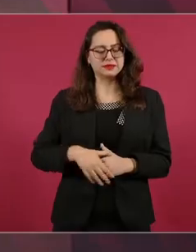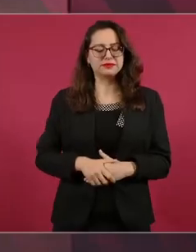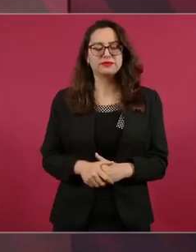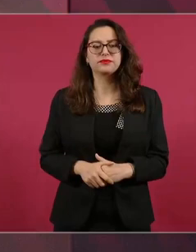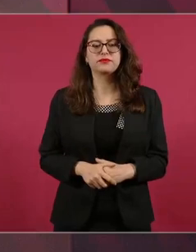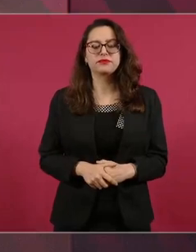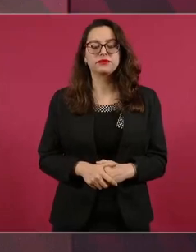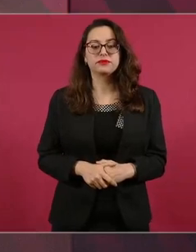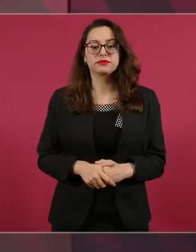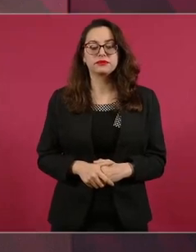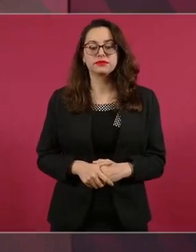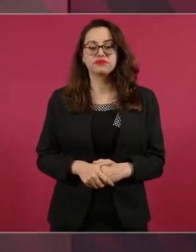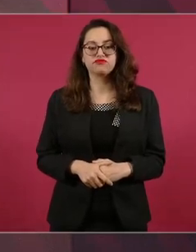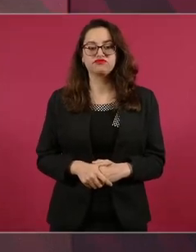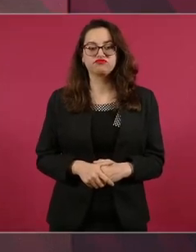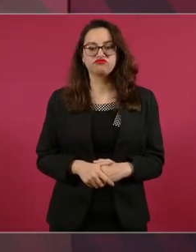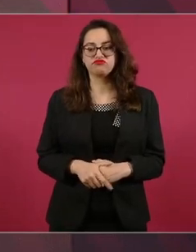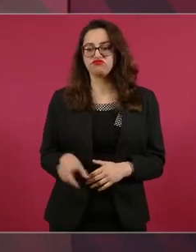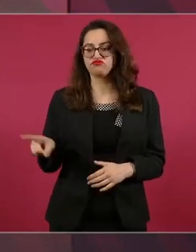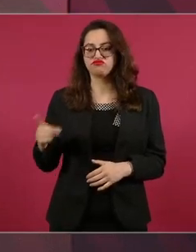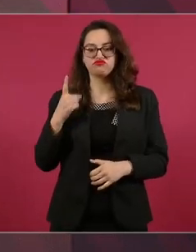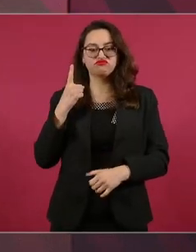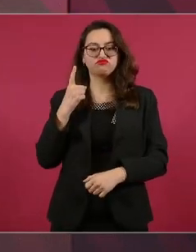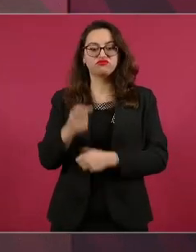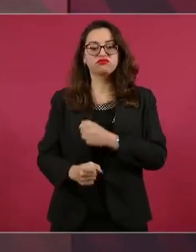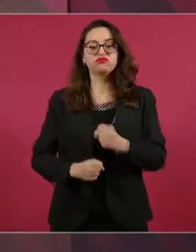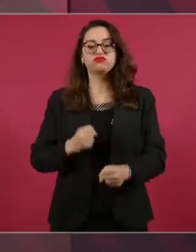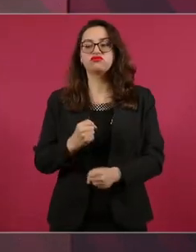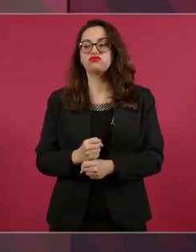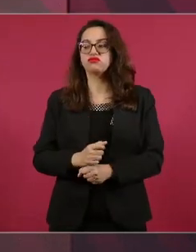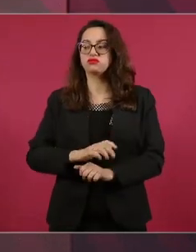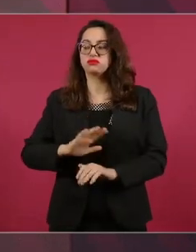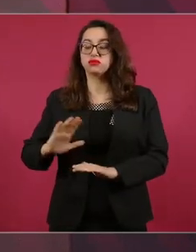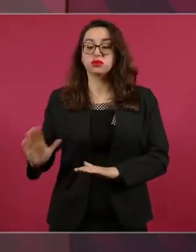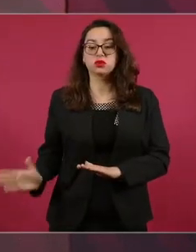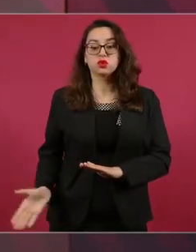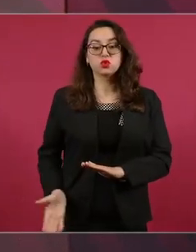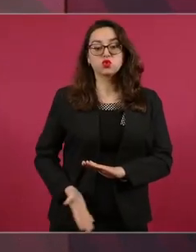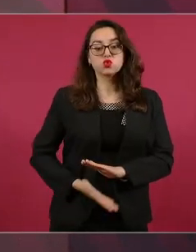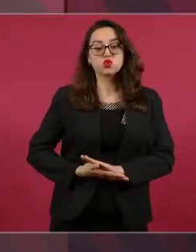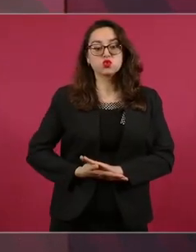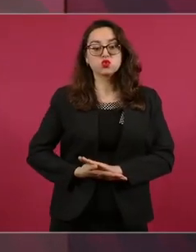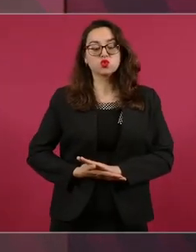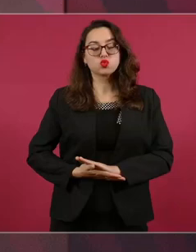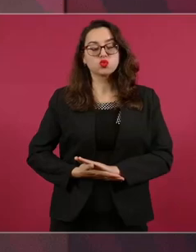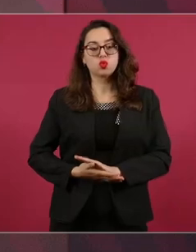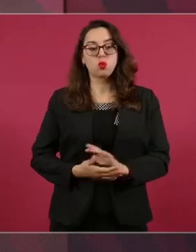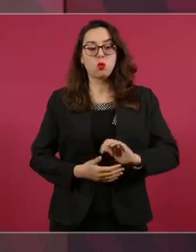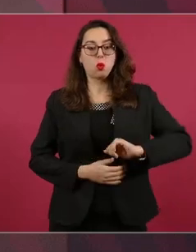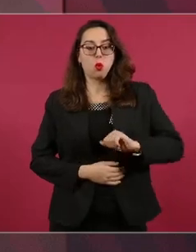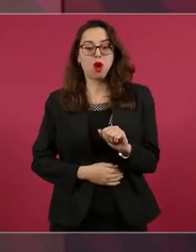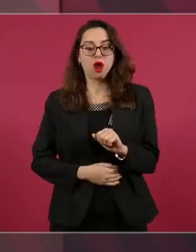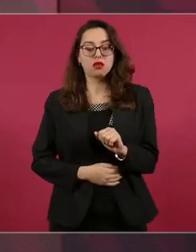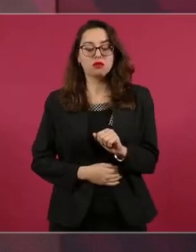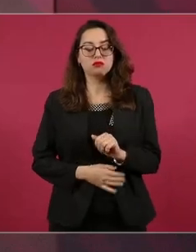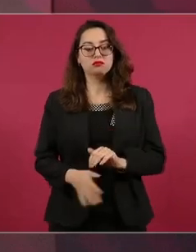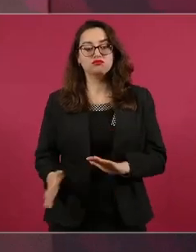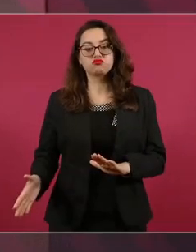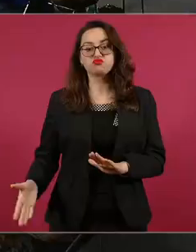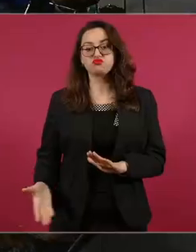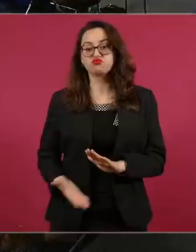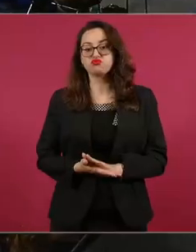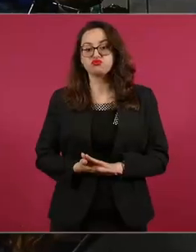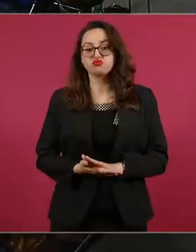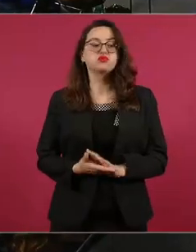tenía creo que un año guardado el expediente para que una